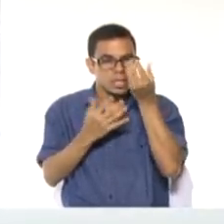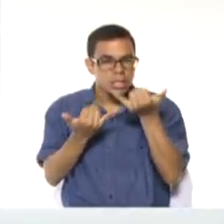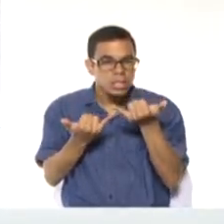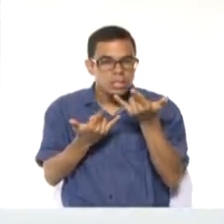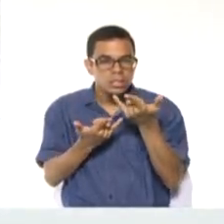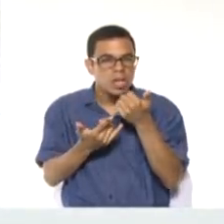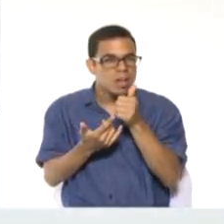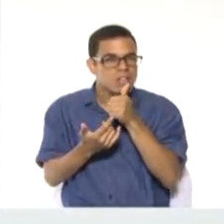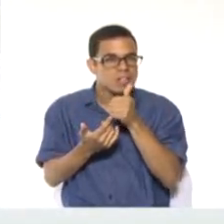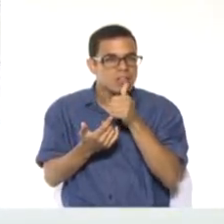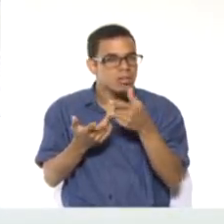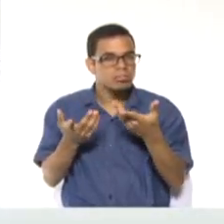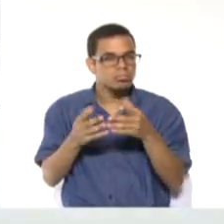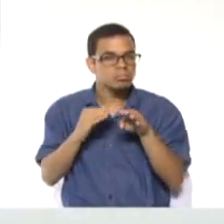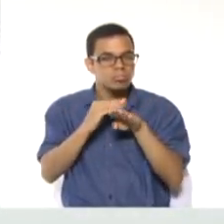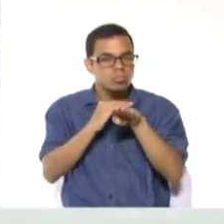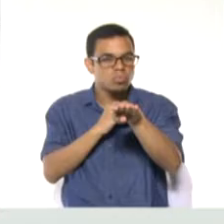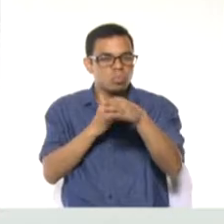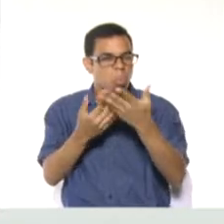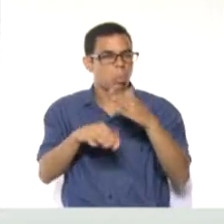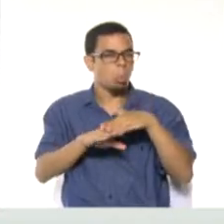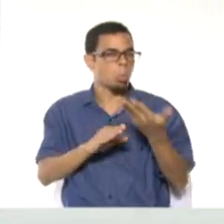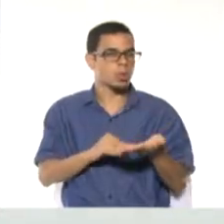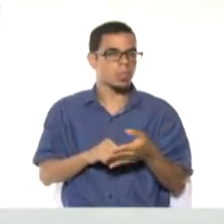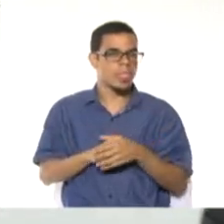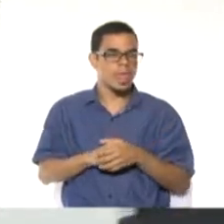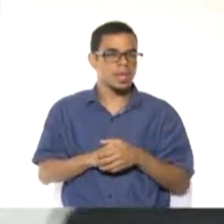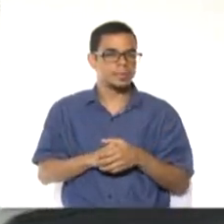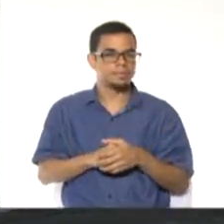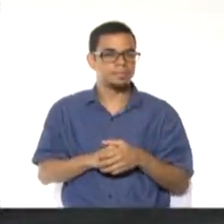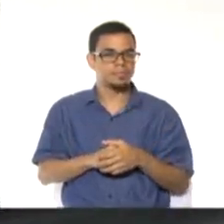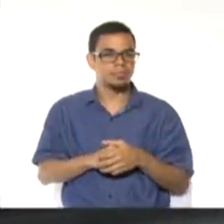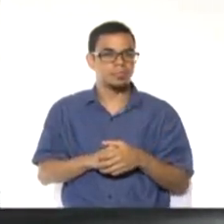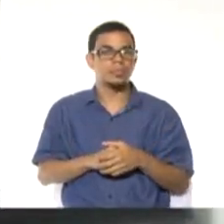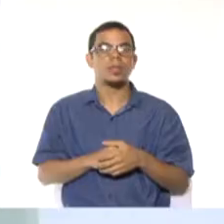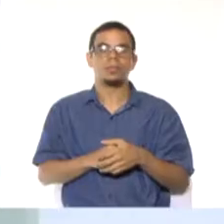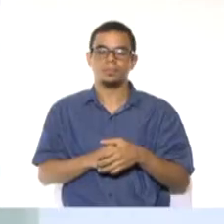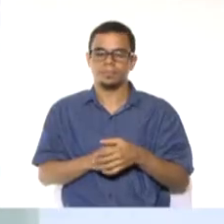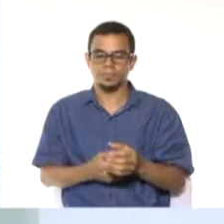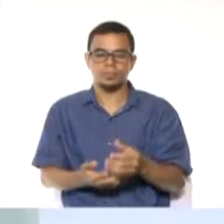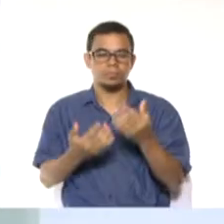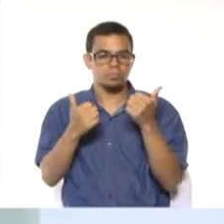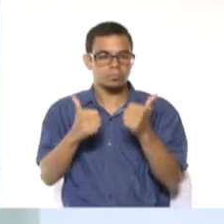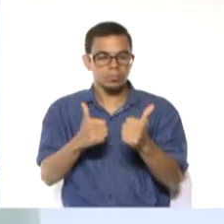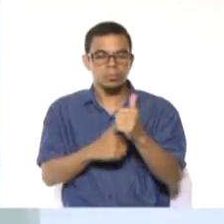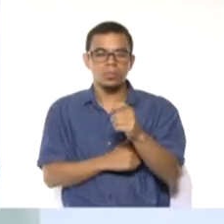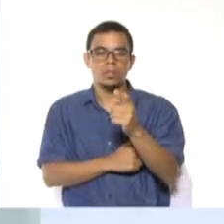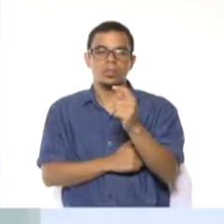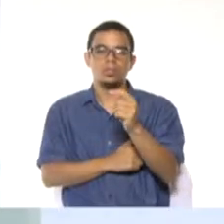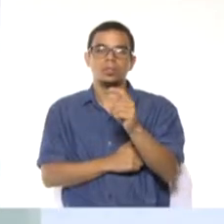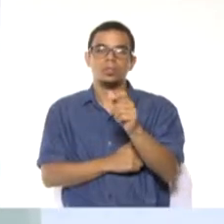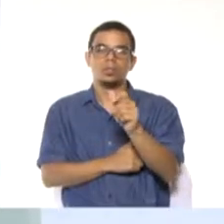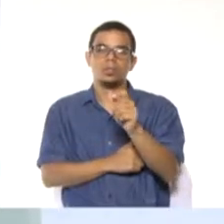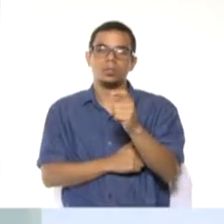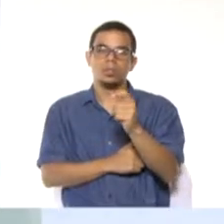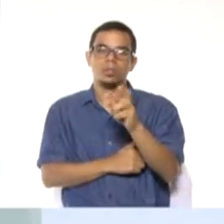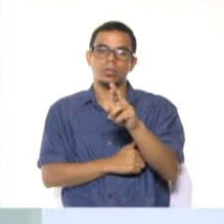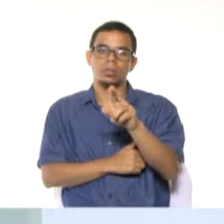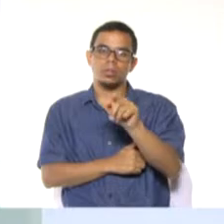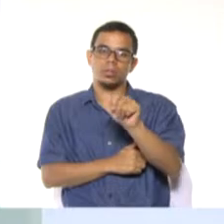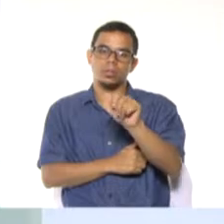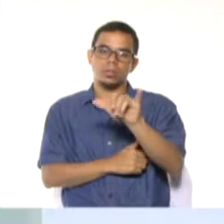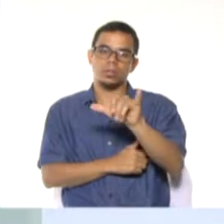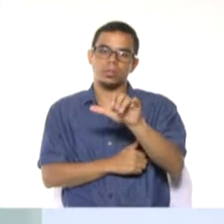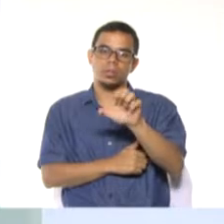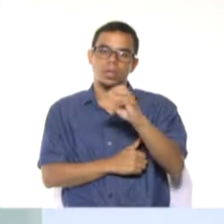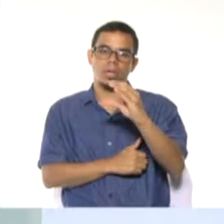¿pensaste? Muy bien, te felicito. Es la trayectoria, es el punto o línea